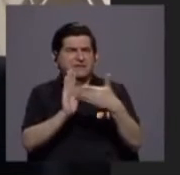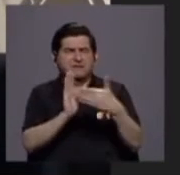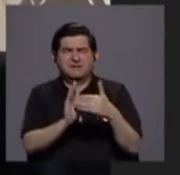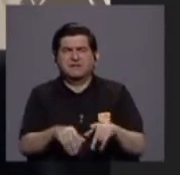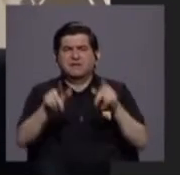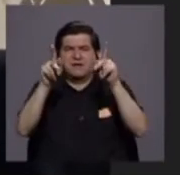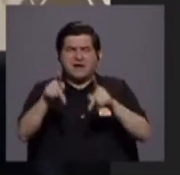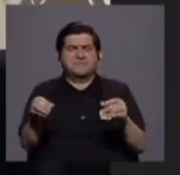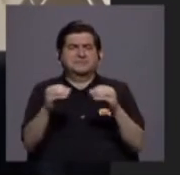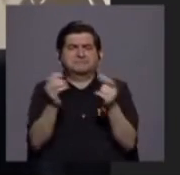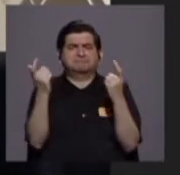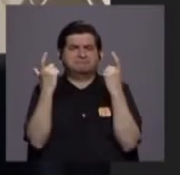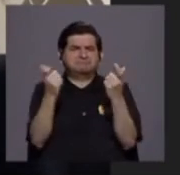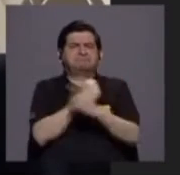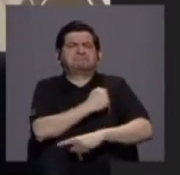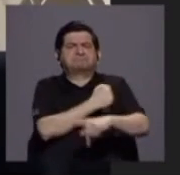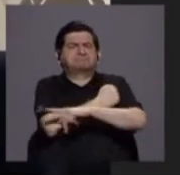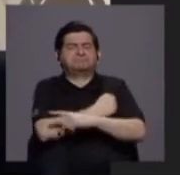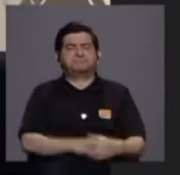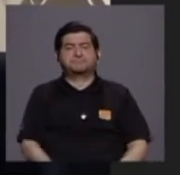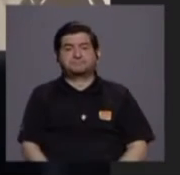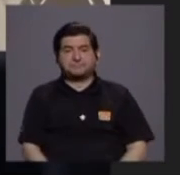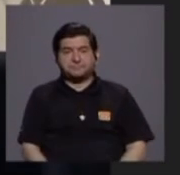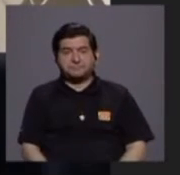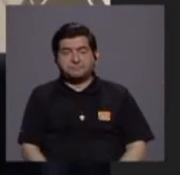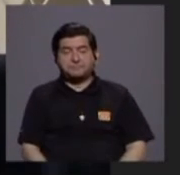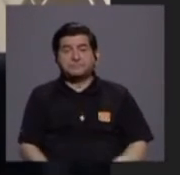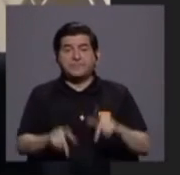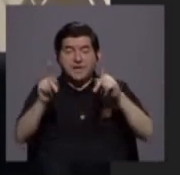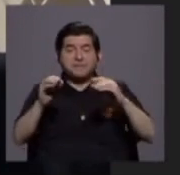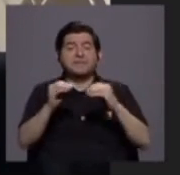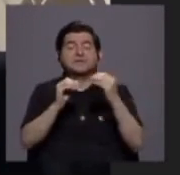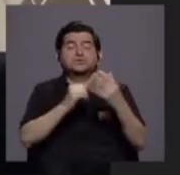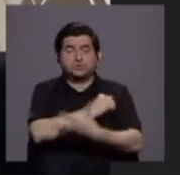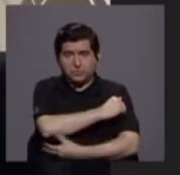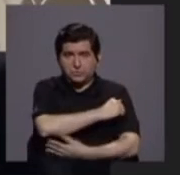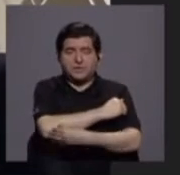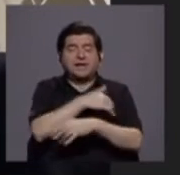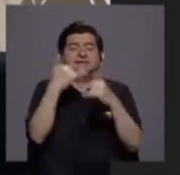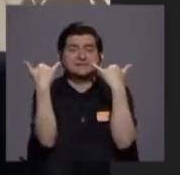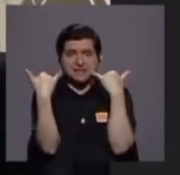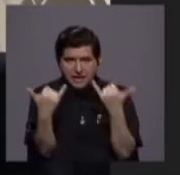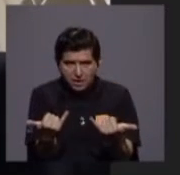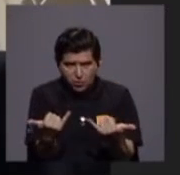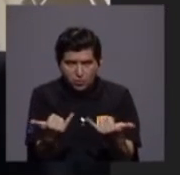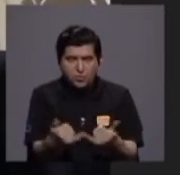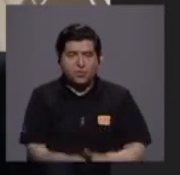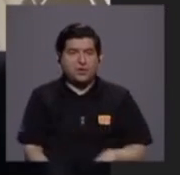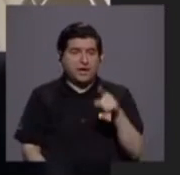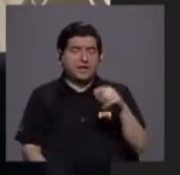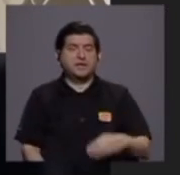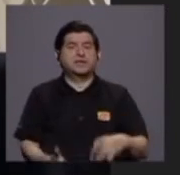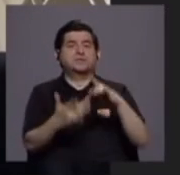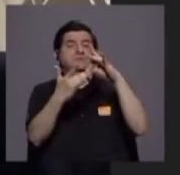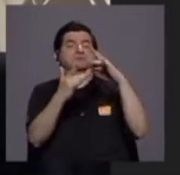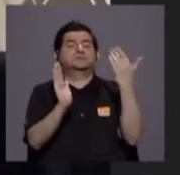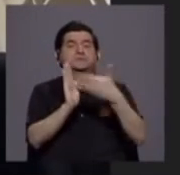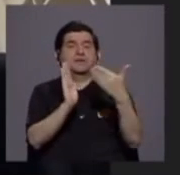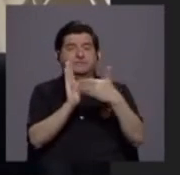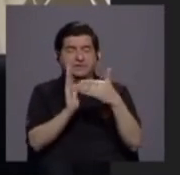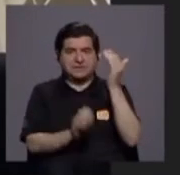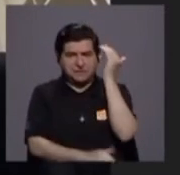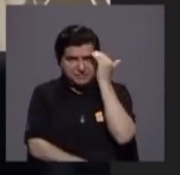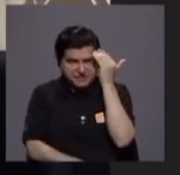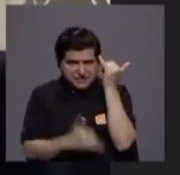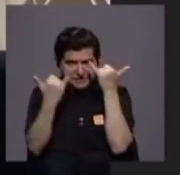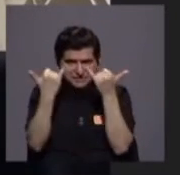las personas más ricas del país, es precisamente a los más pobres como están ahora, siendo los más afectados, como los que